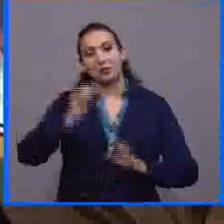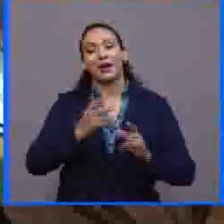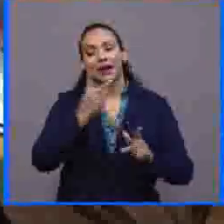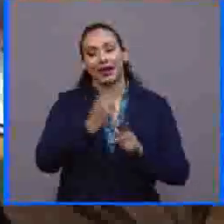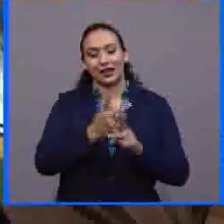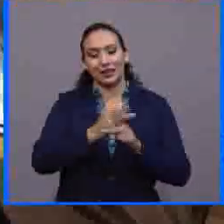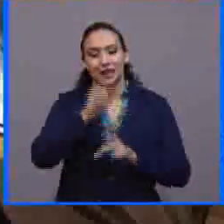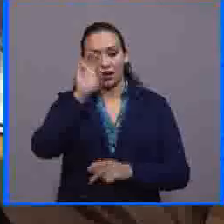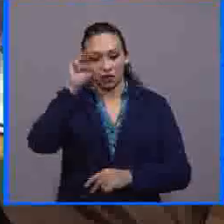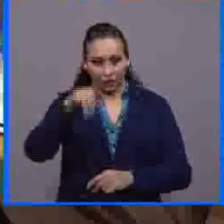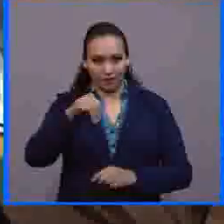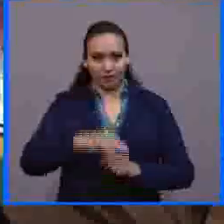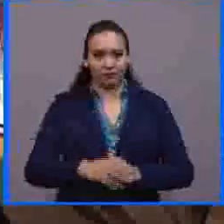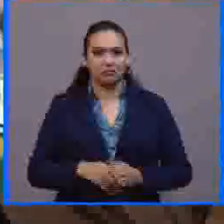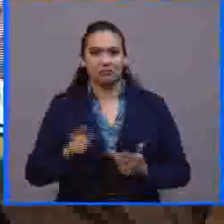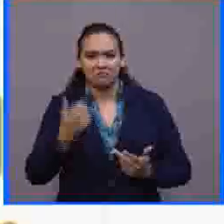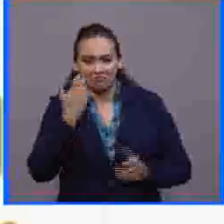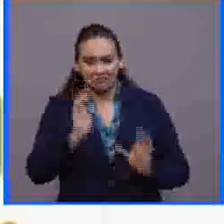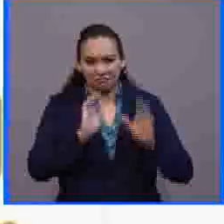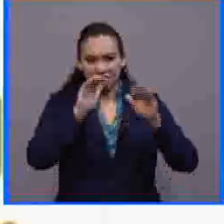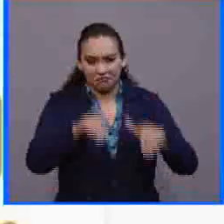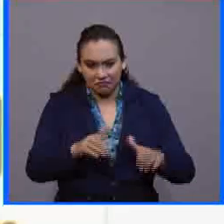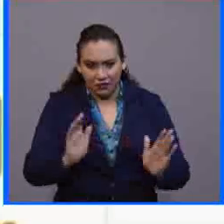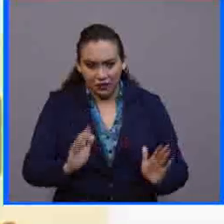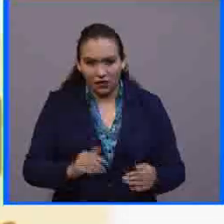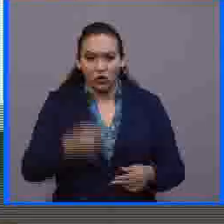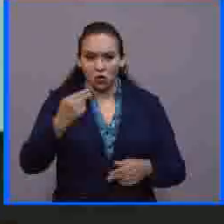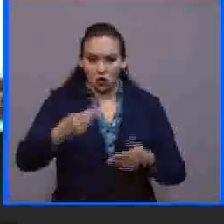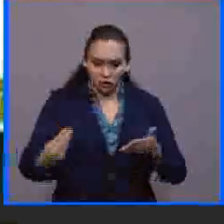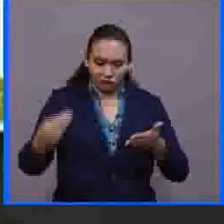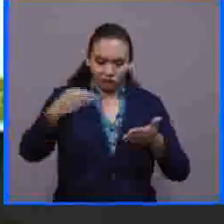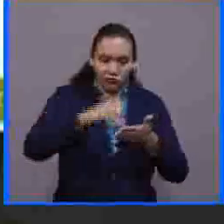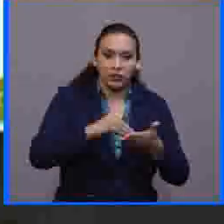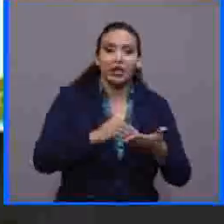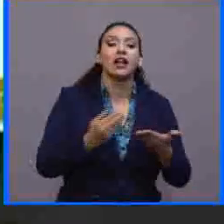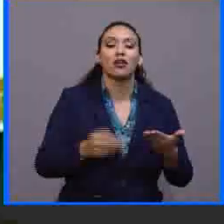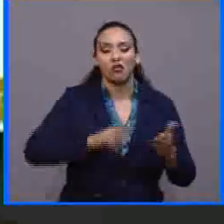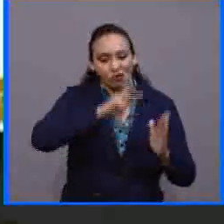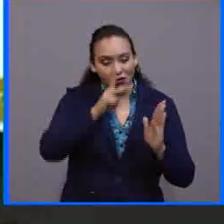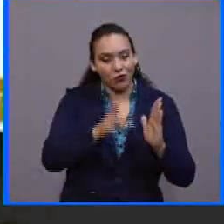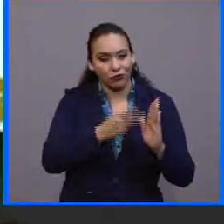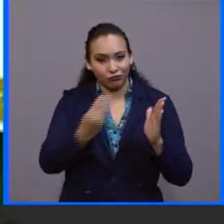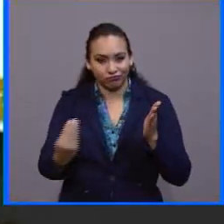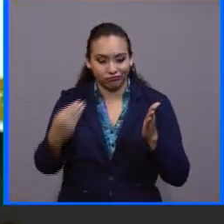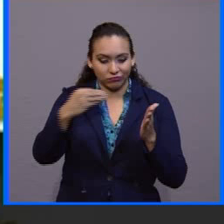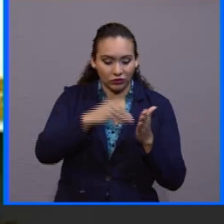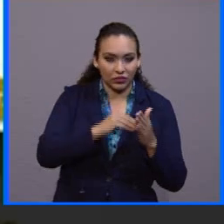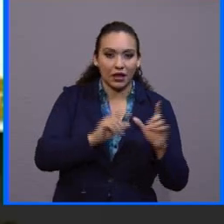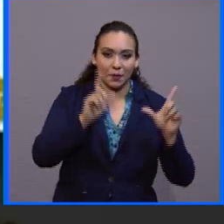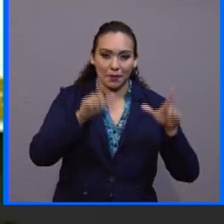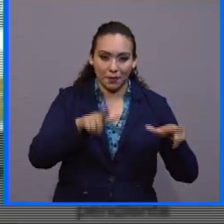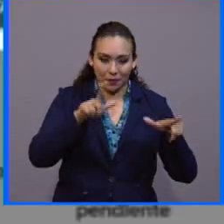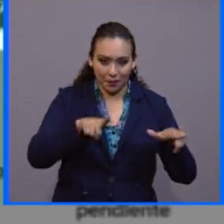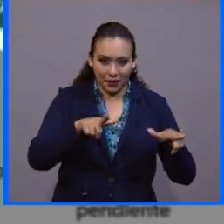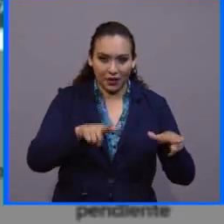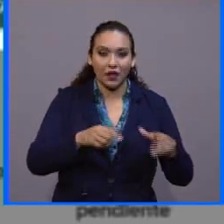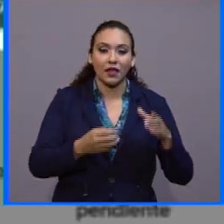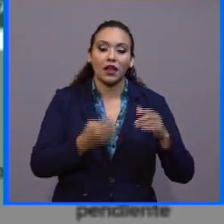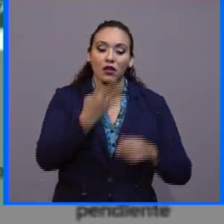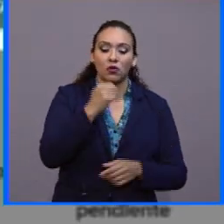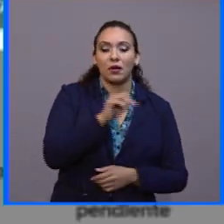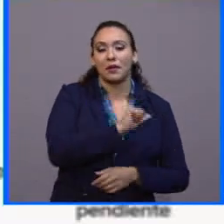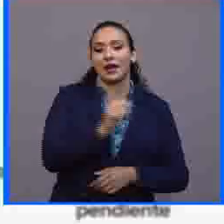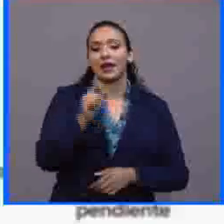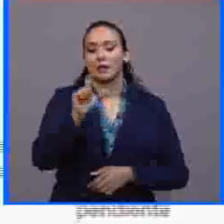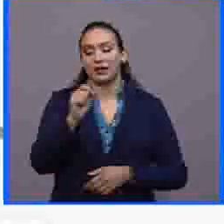de la UNAM. Quienes registren sus datos deberán de ingresar de nueva cuenta a dicho portal del 9 al